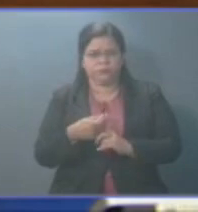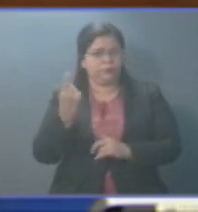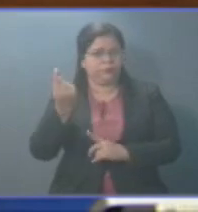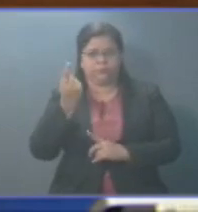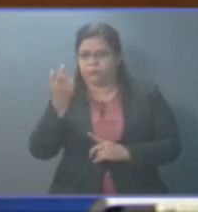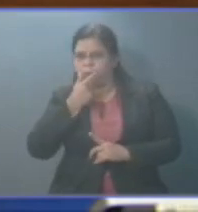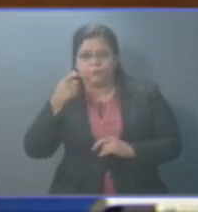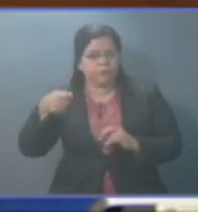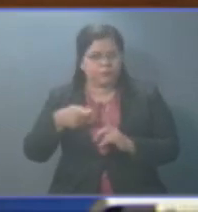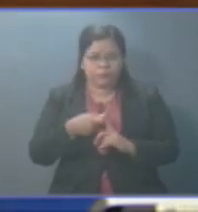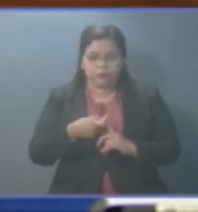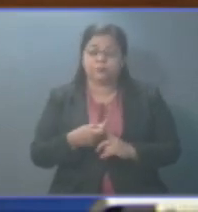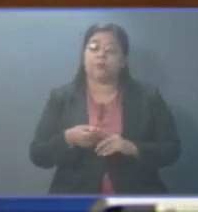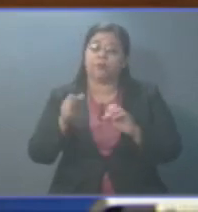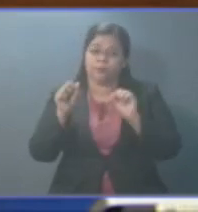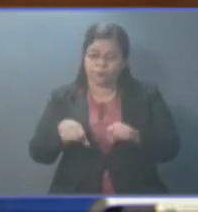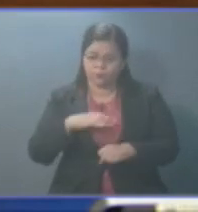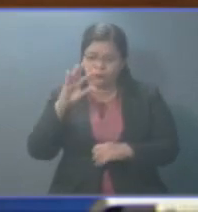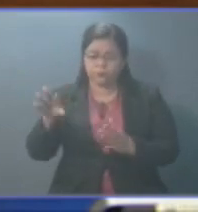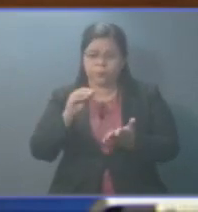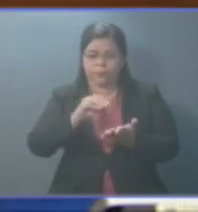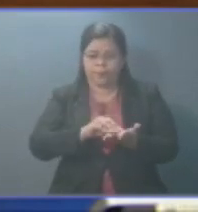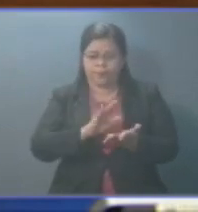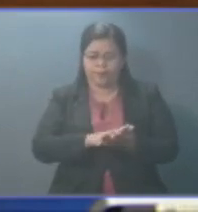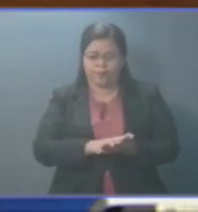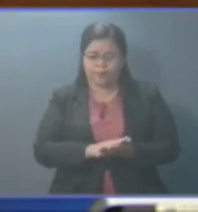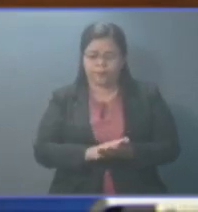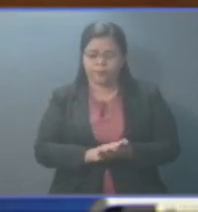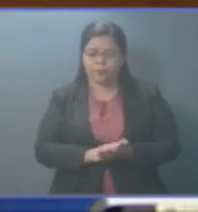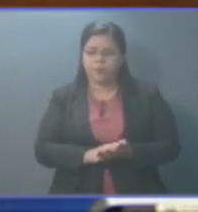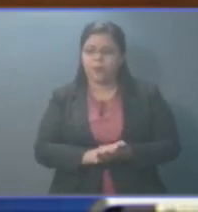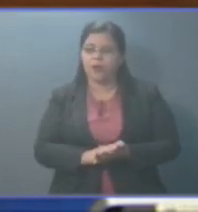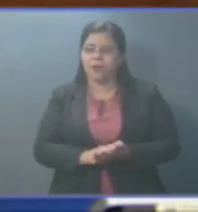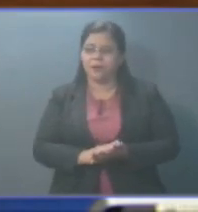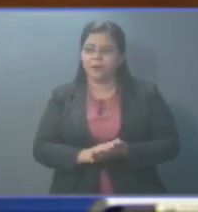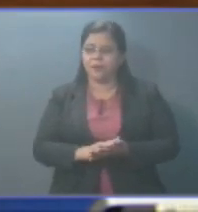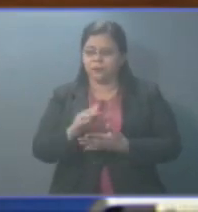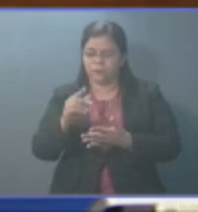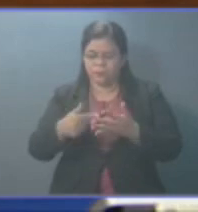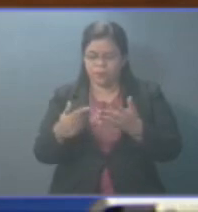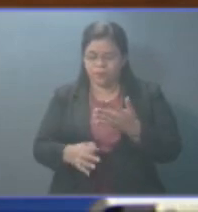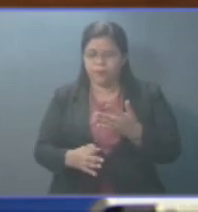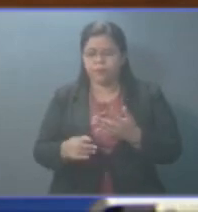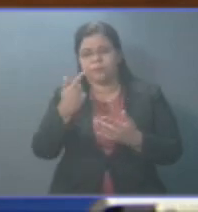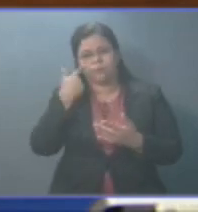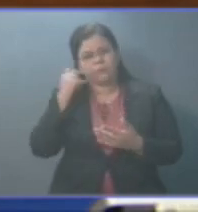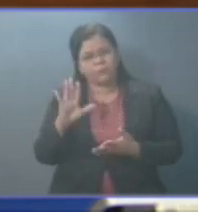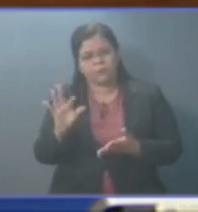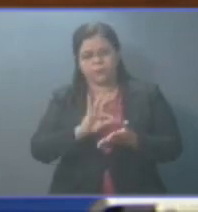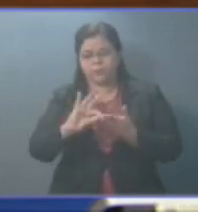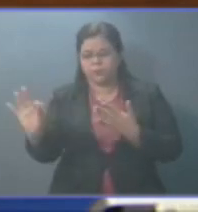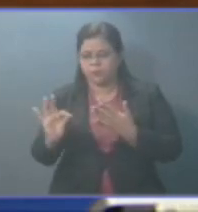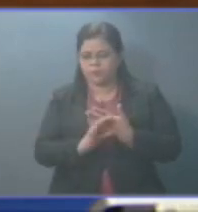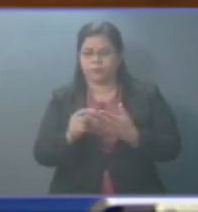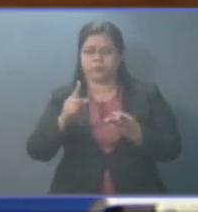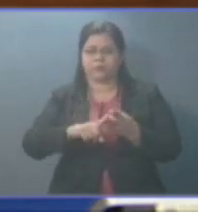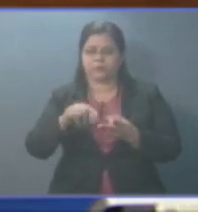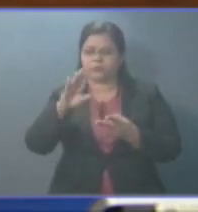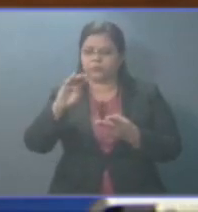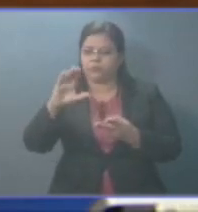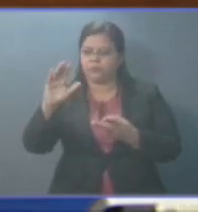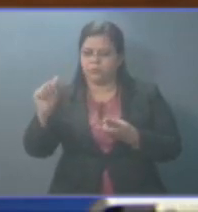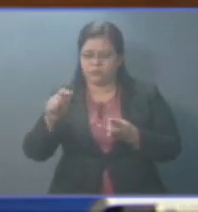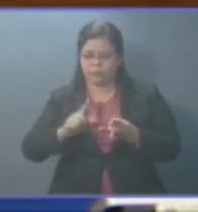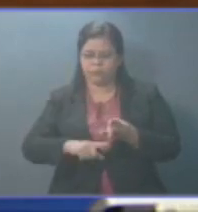pensión, se debe contemplar también lo que está contemplado en la ley, como son proyectos, las becas y